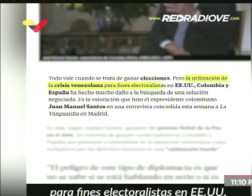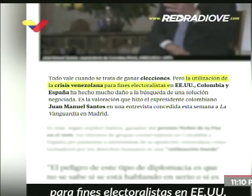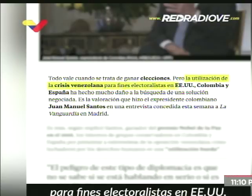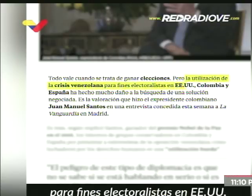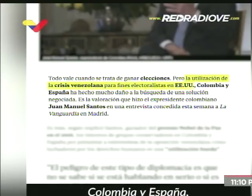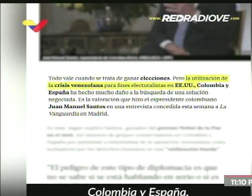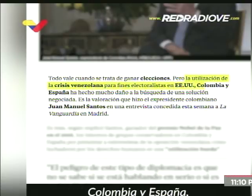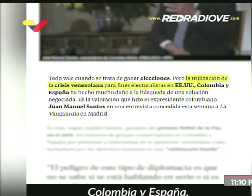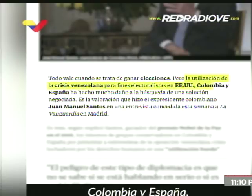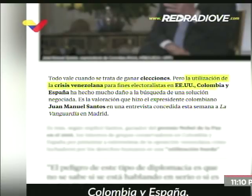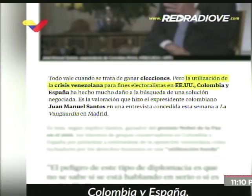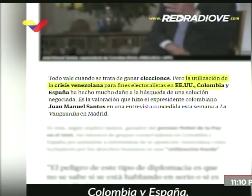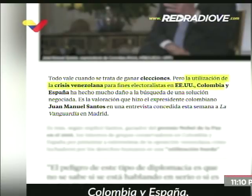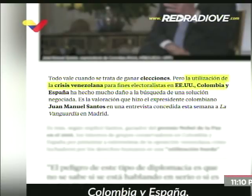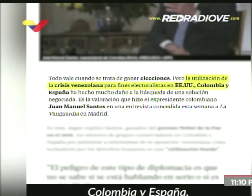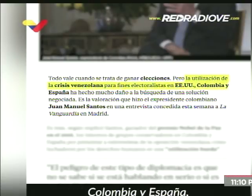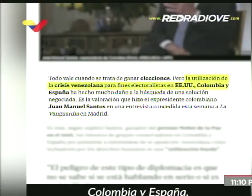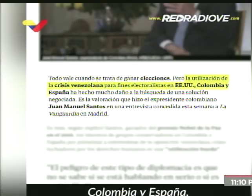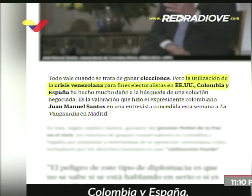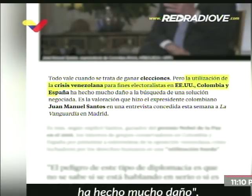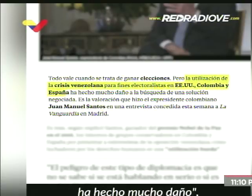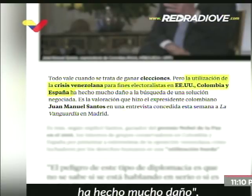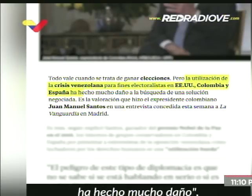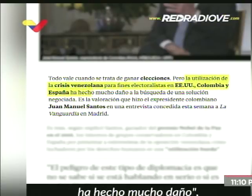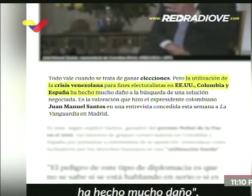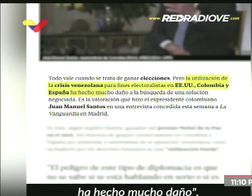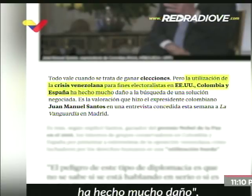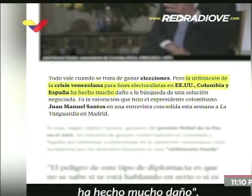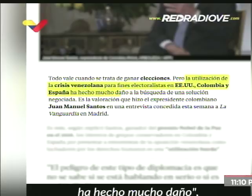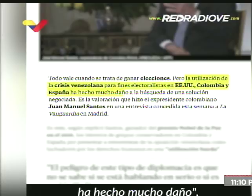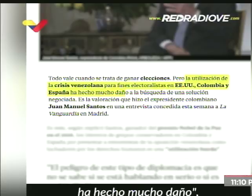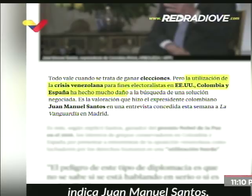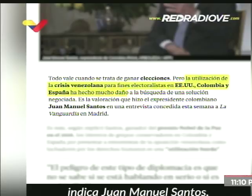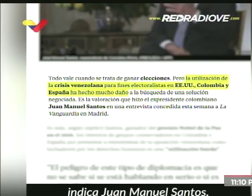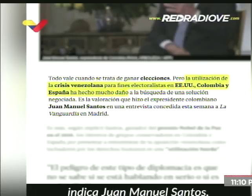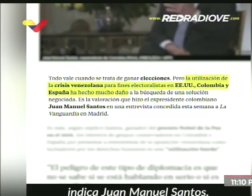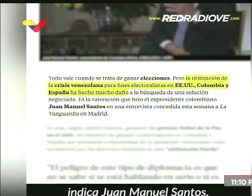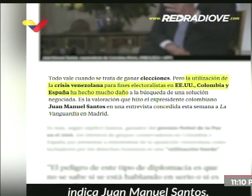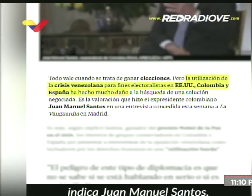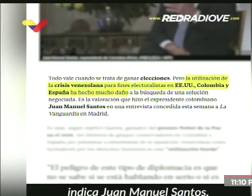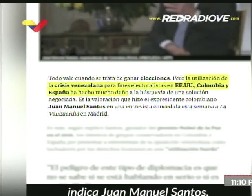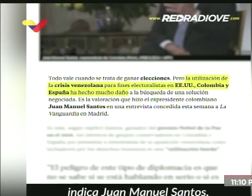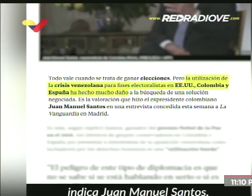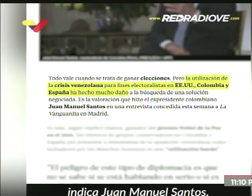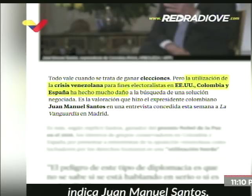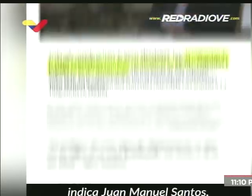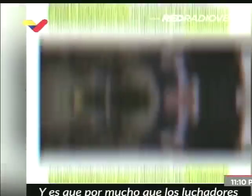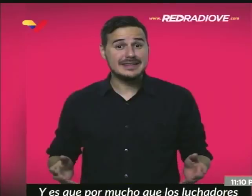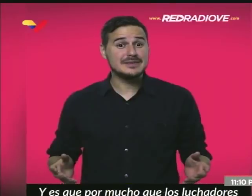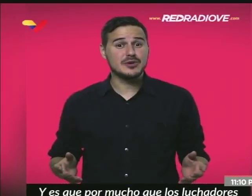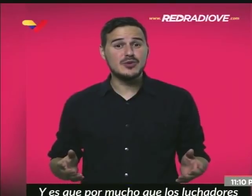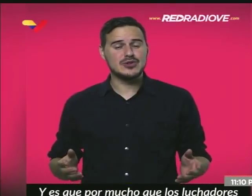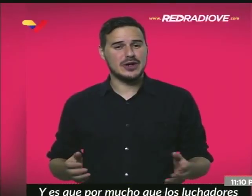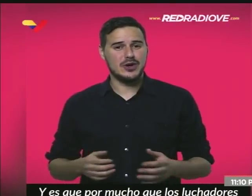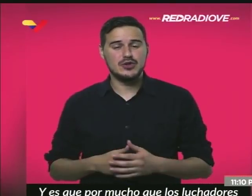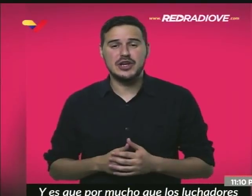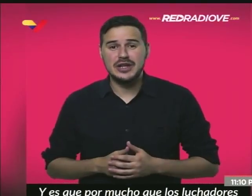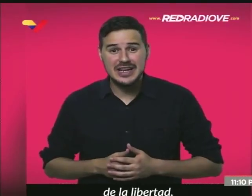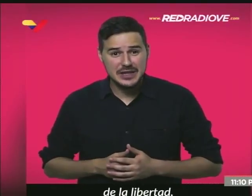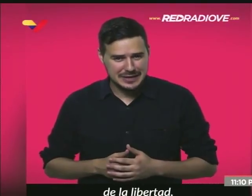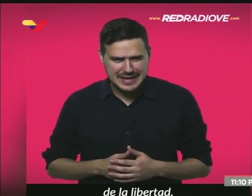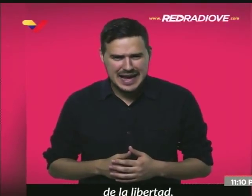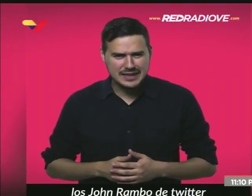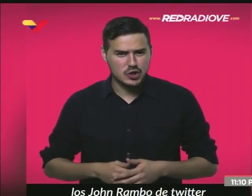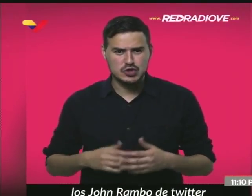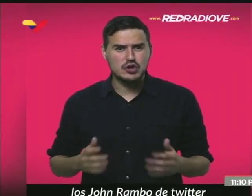en Estados Unidos, Colombia y España ha hecho mucho daño, indica Juan Manuel Santos. Y es que por mucho que los